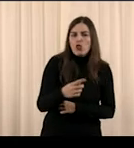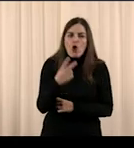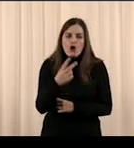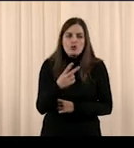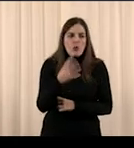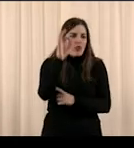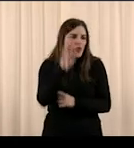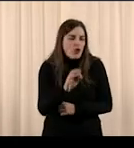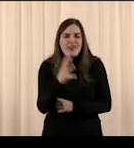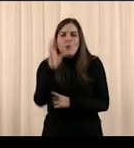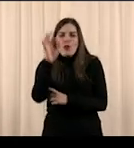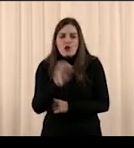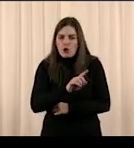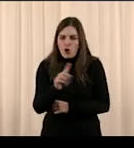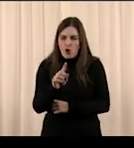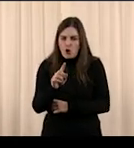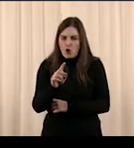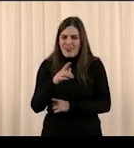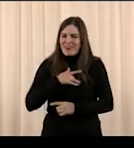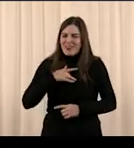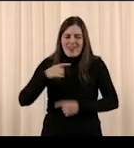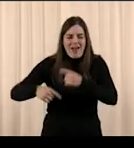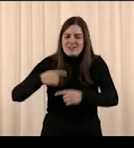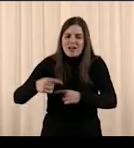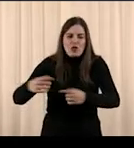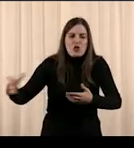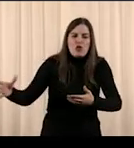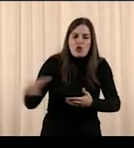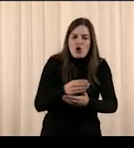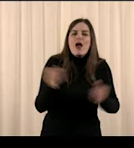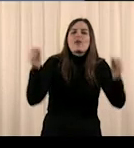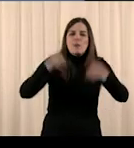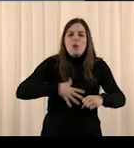Que yo despierte. Que despierte.